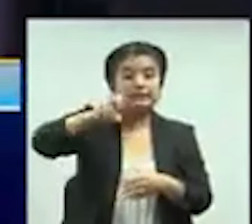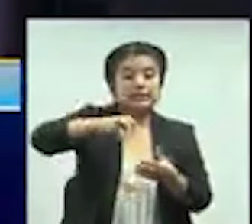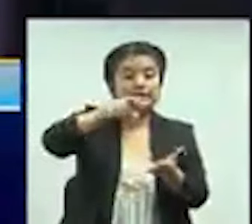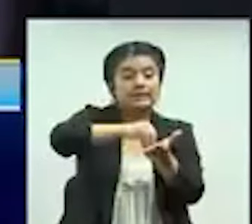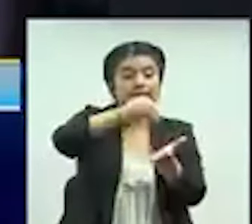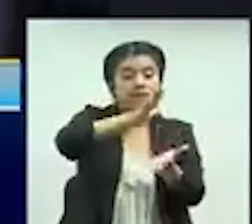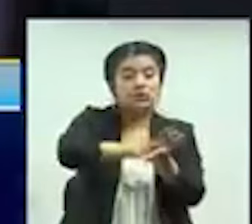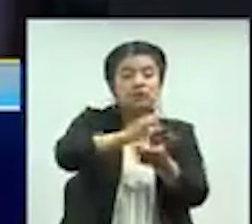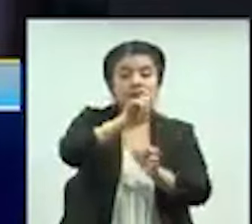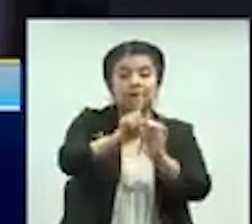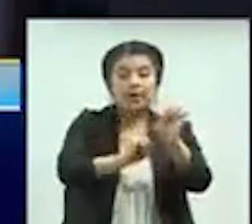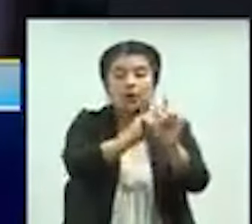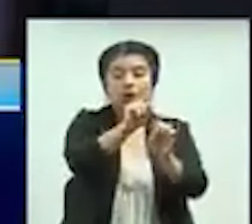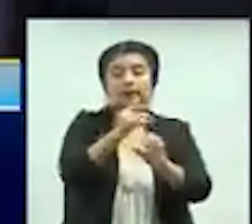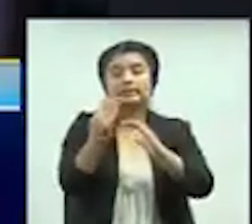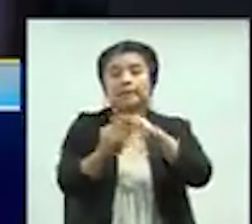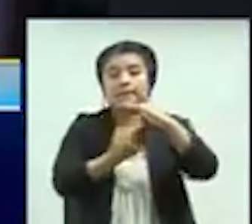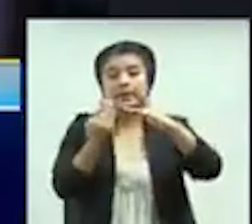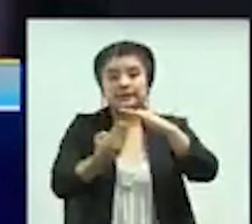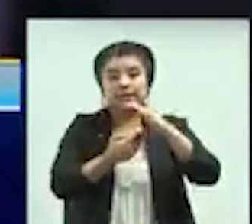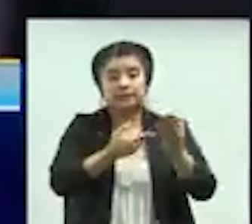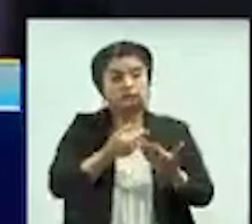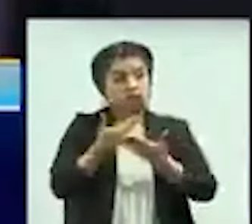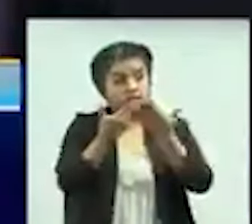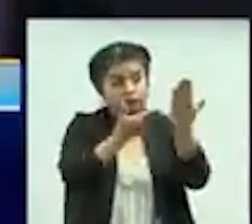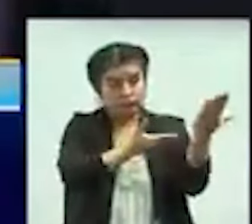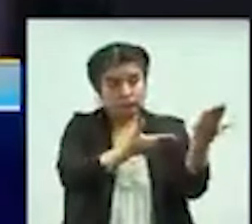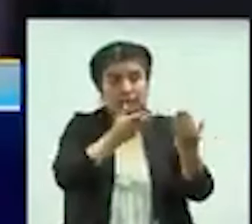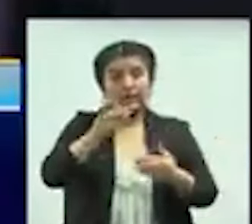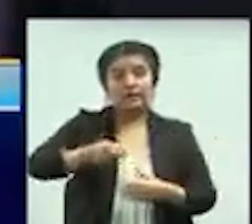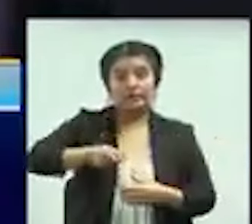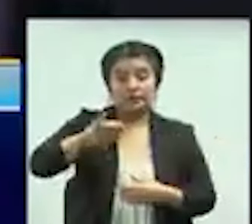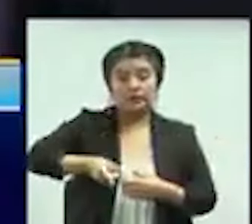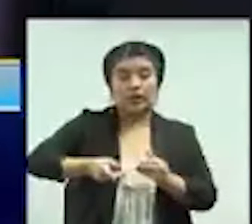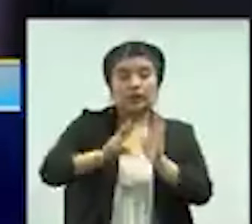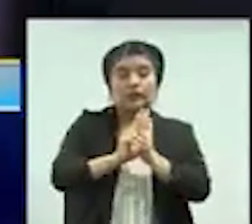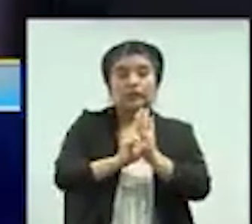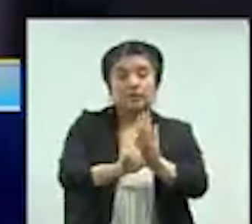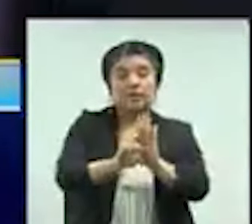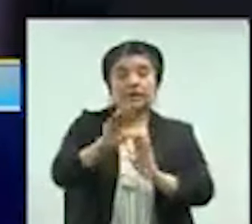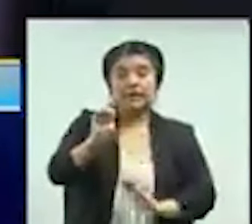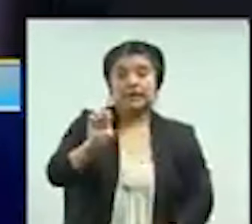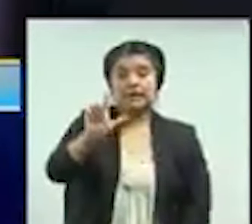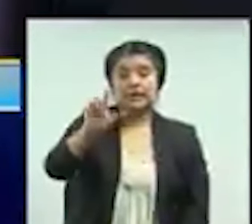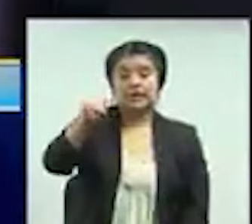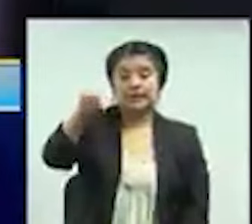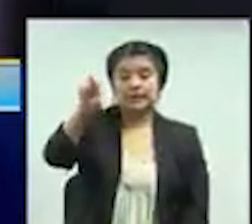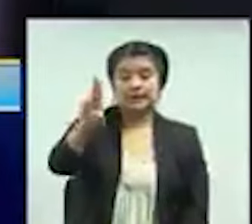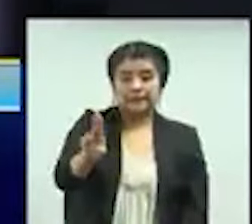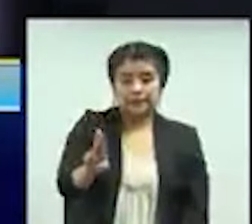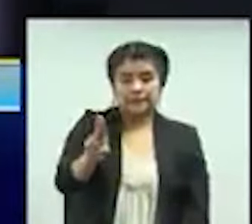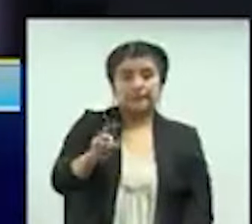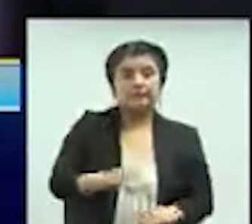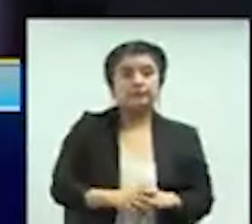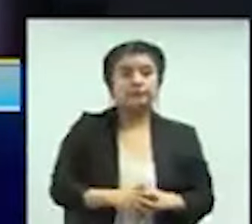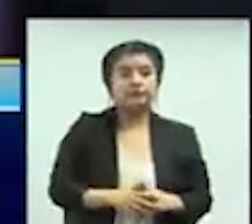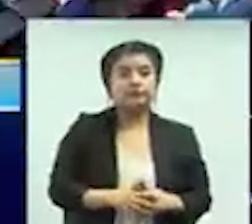formular las preguntas básicas, tiene la palabra el representante Elmer Josué Palencia